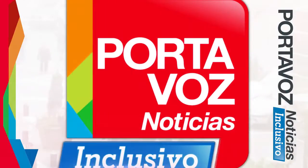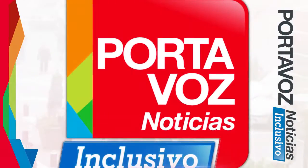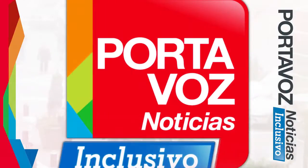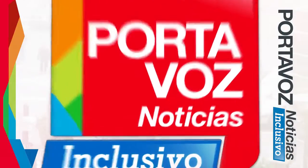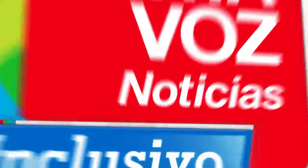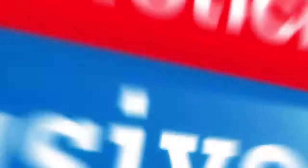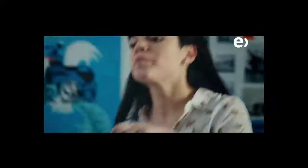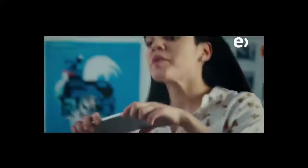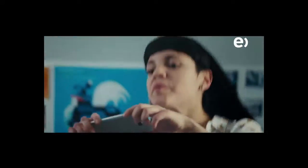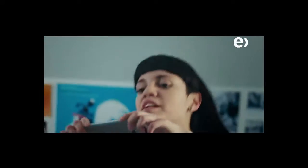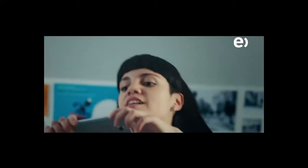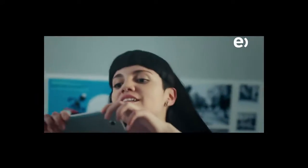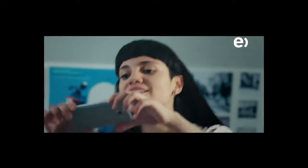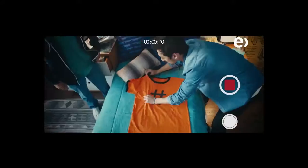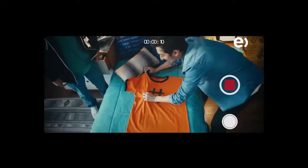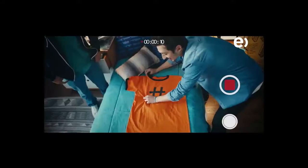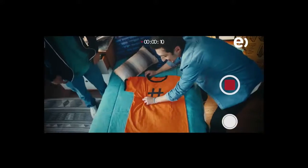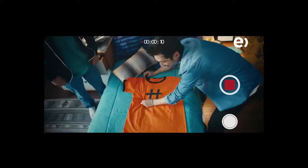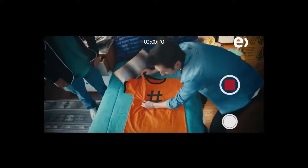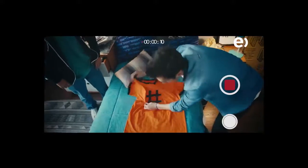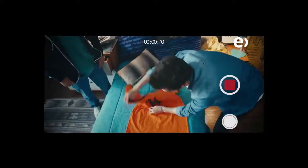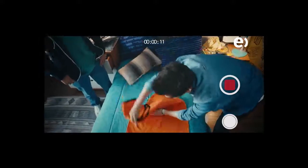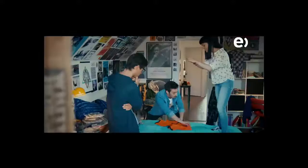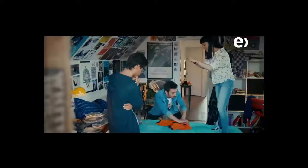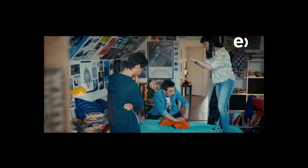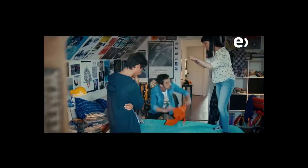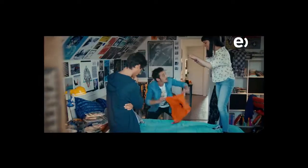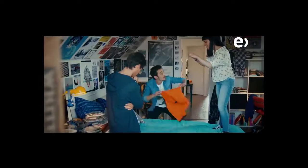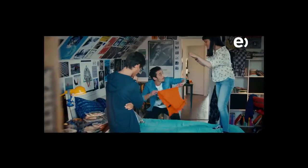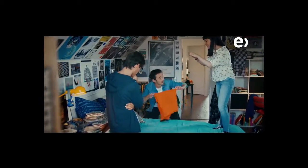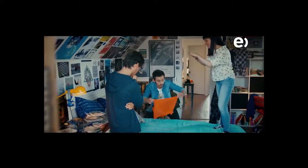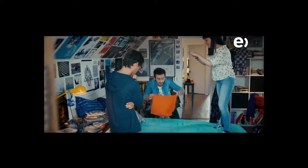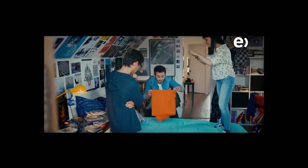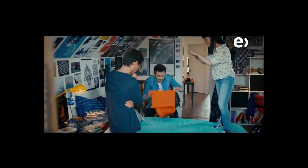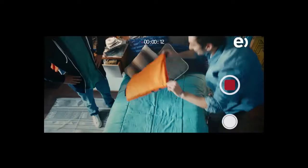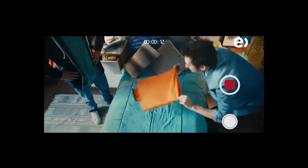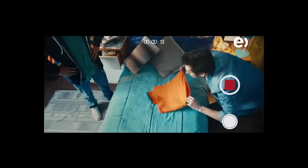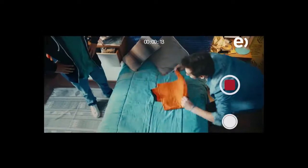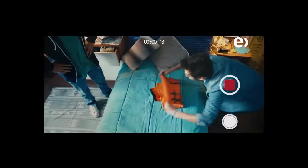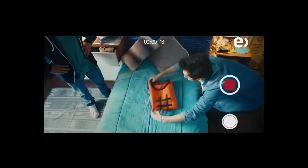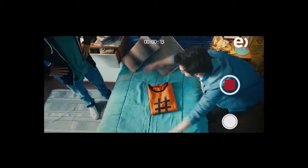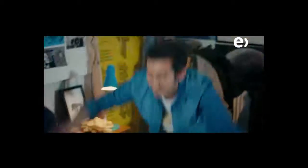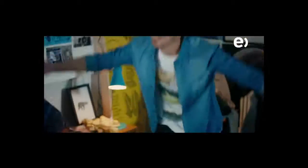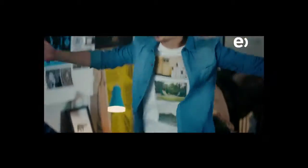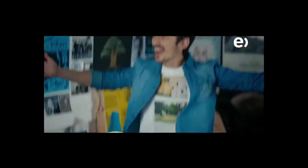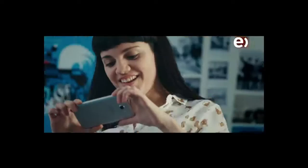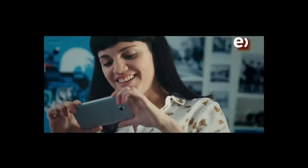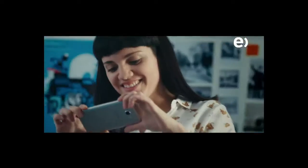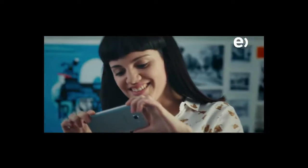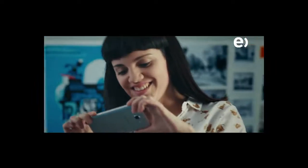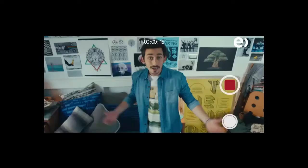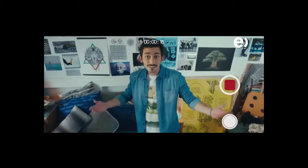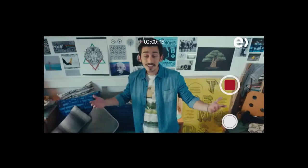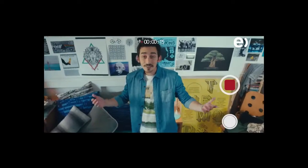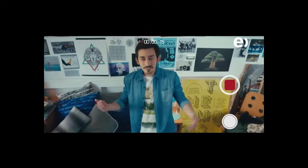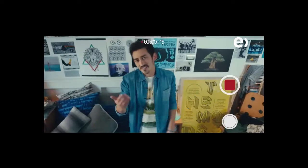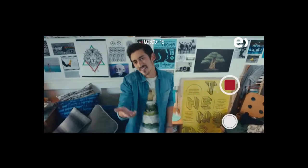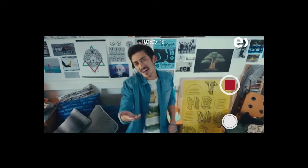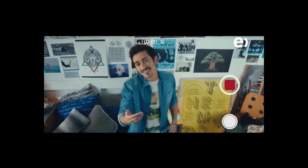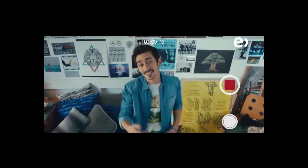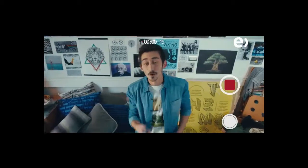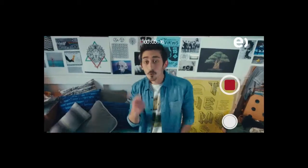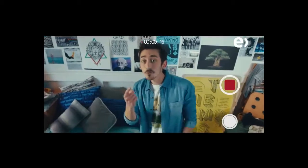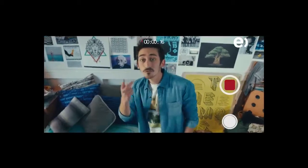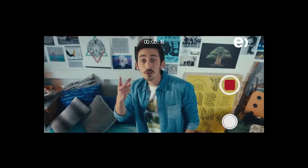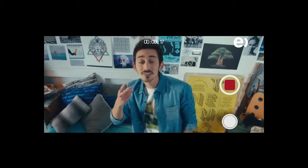Primavera Primer paso, la agarray. Paso 2, cruzamos. Paso 3. ¡Tarán! ¿Cacharon?